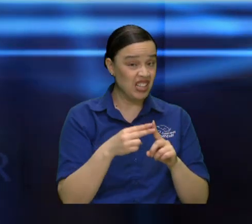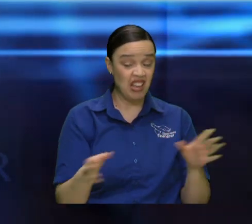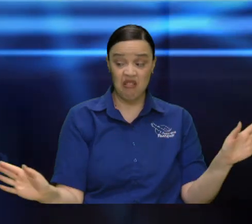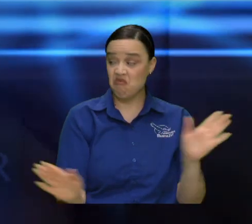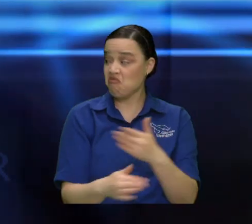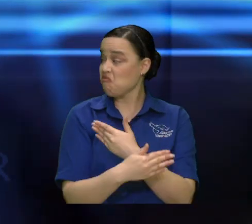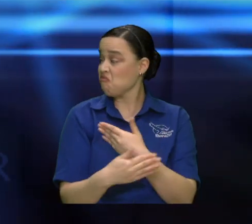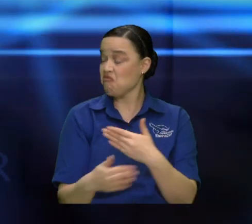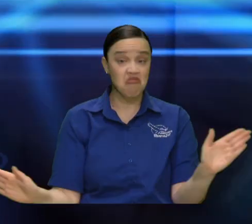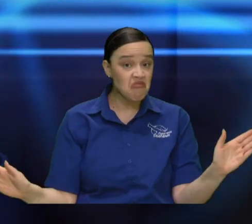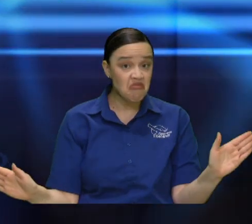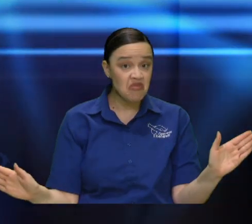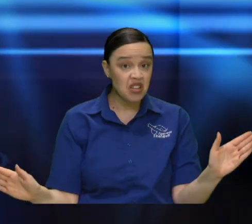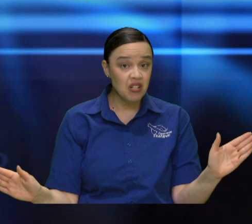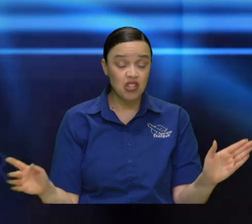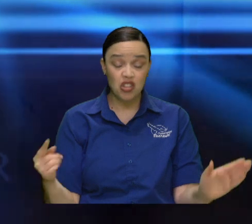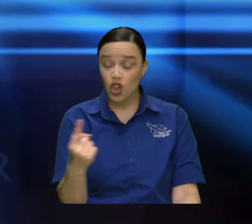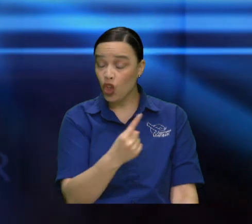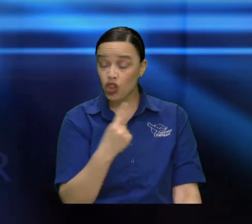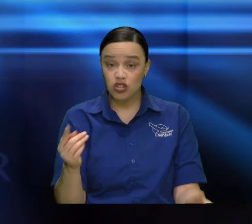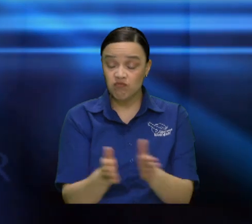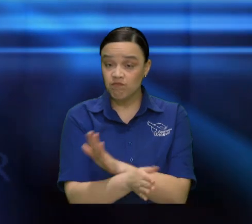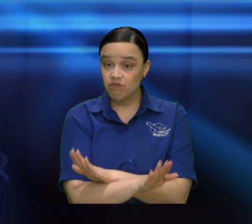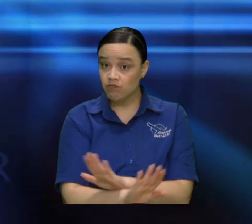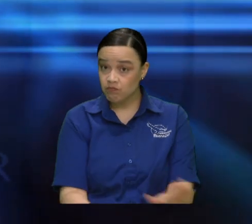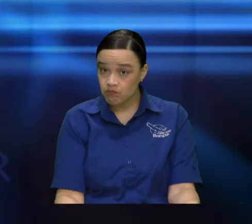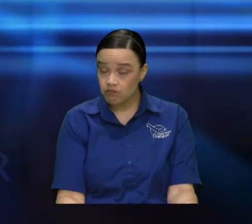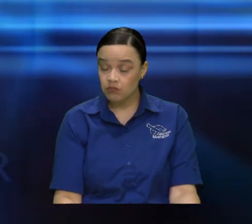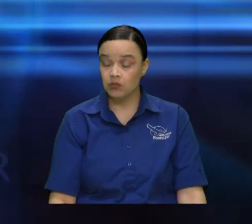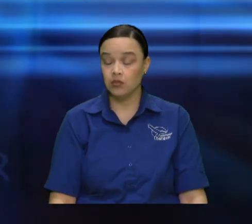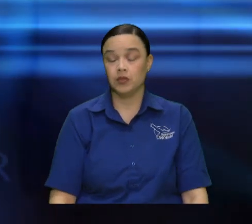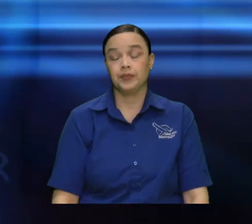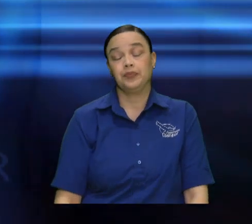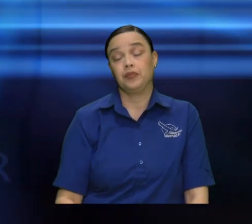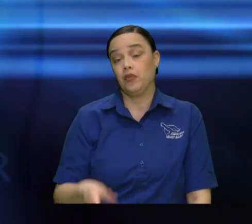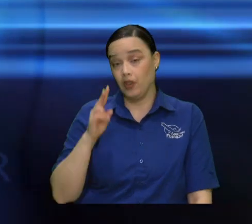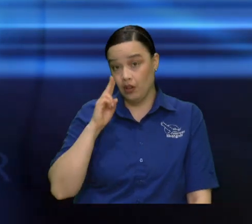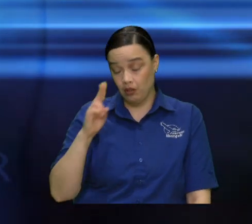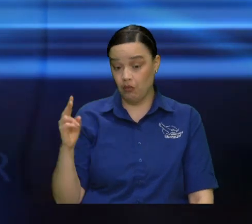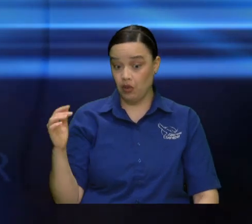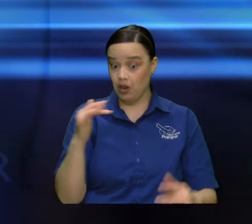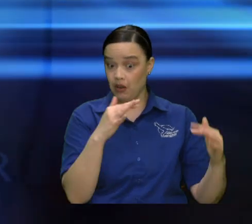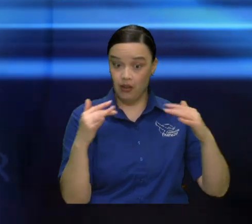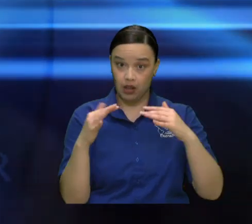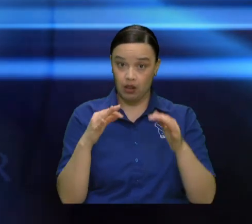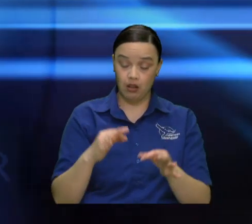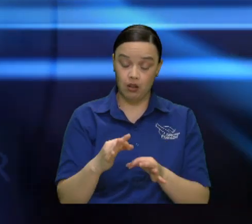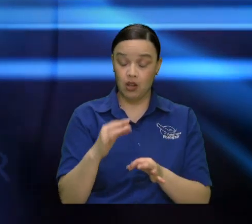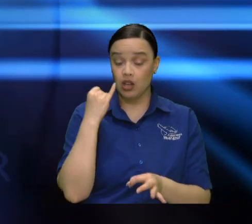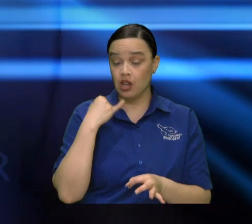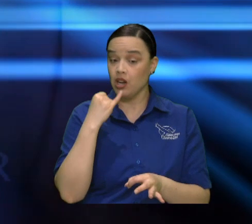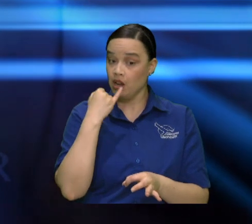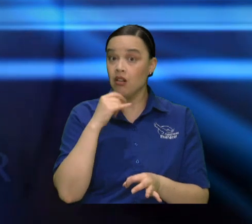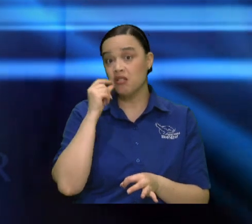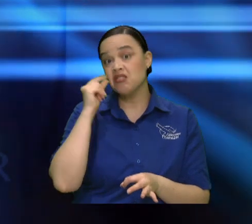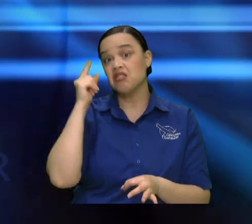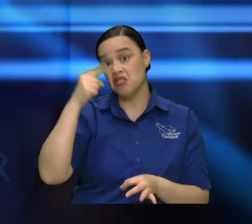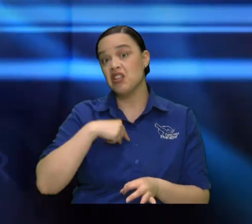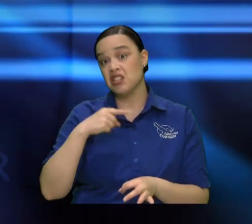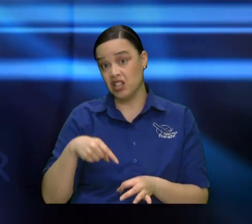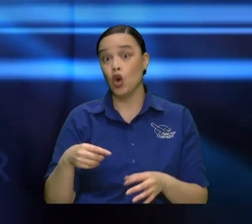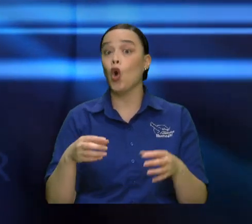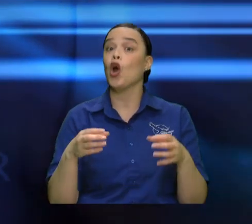hermano en este caso vemos una batalla en donde el pueblo de israel el señor está con ellos y triunfó